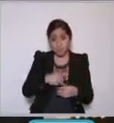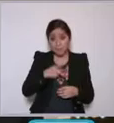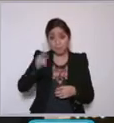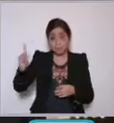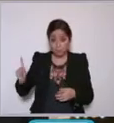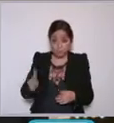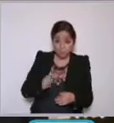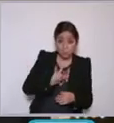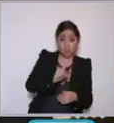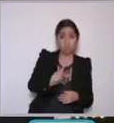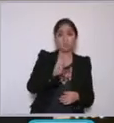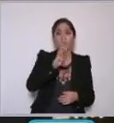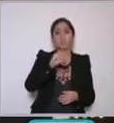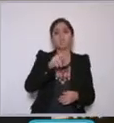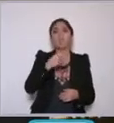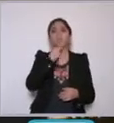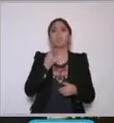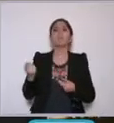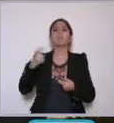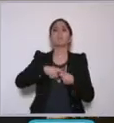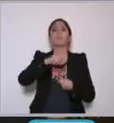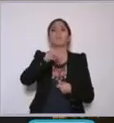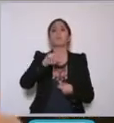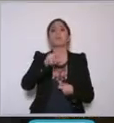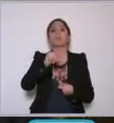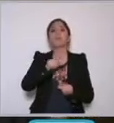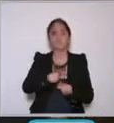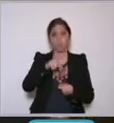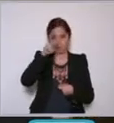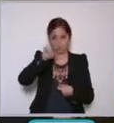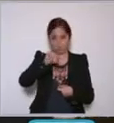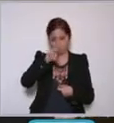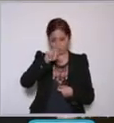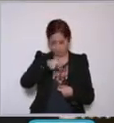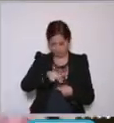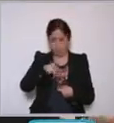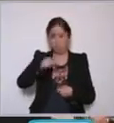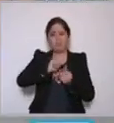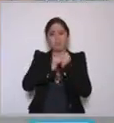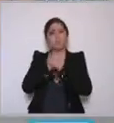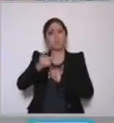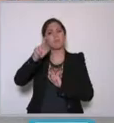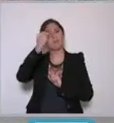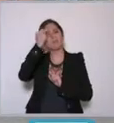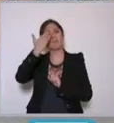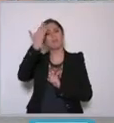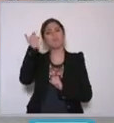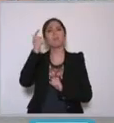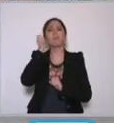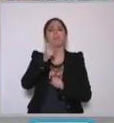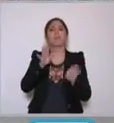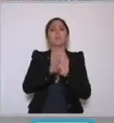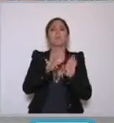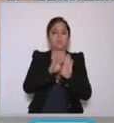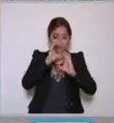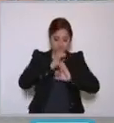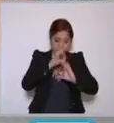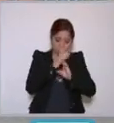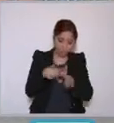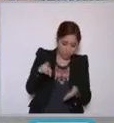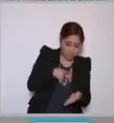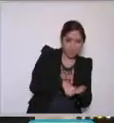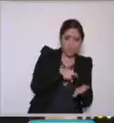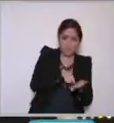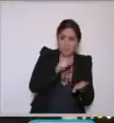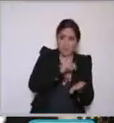Huizar entra Juan Bolaños y ahí también pasa una cosa muy curiosa, ¿no? ¿Te acuerdas que hablaban de los mensajes ocultos en las sí. canciones? Sí. Sobre todo